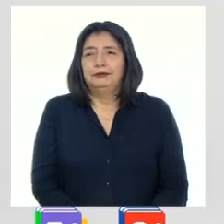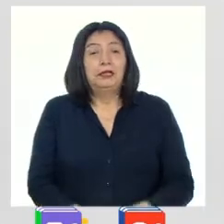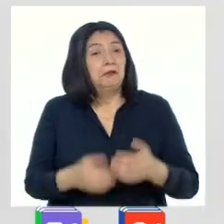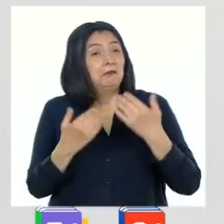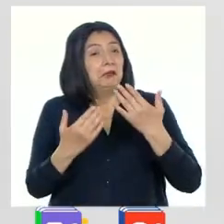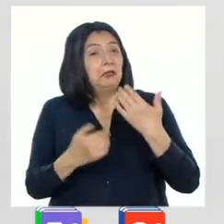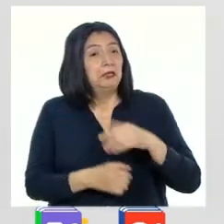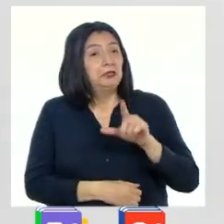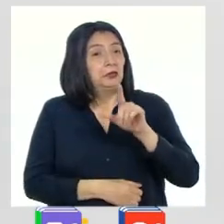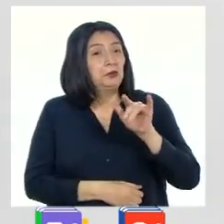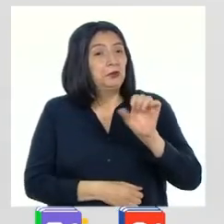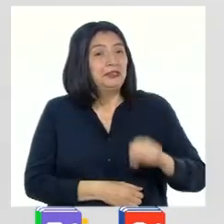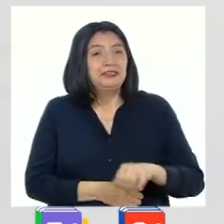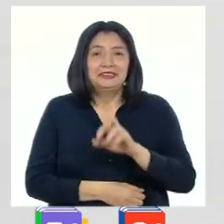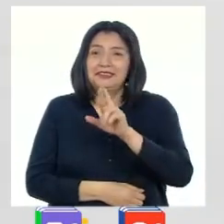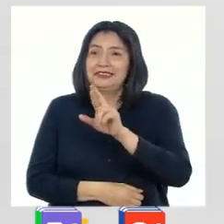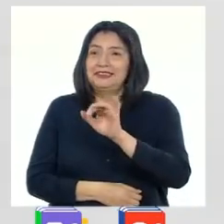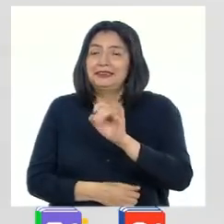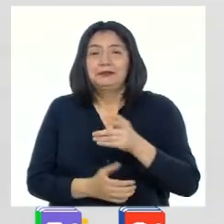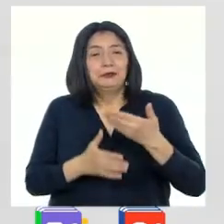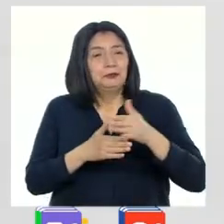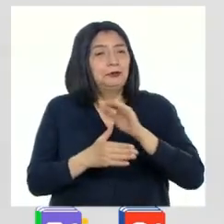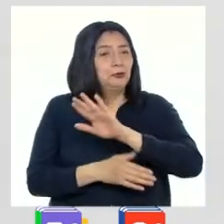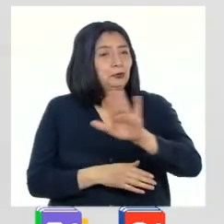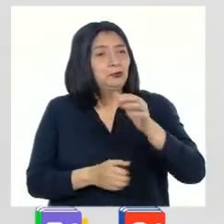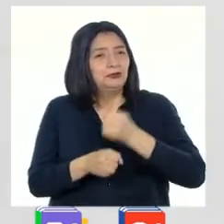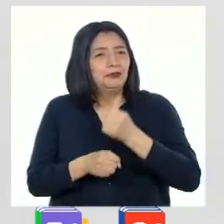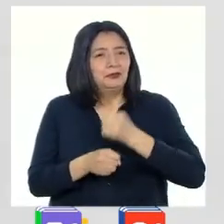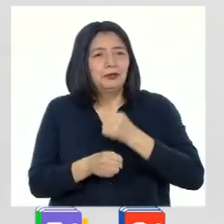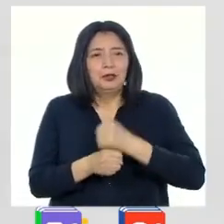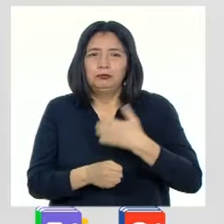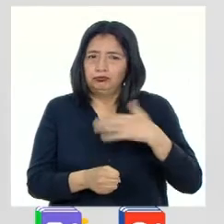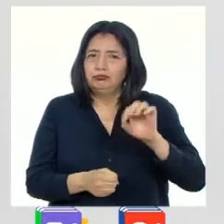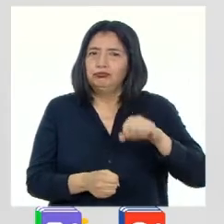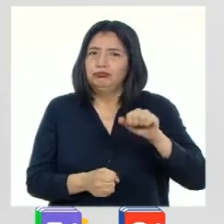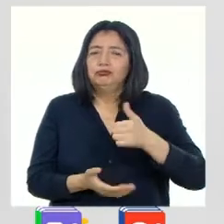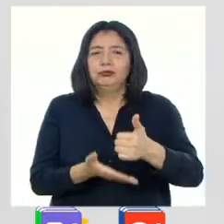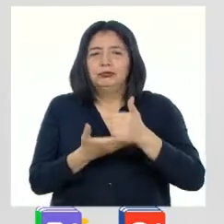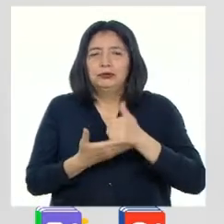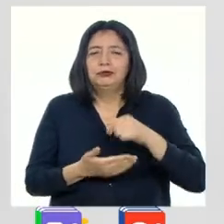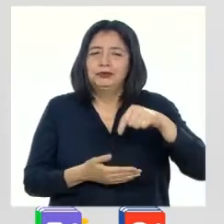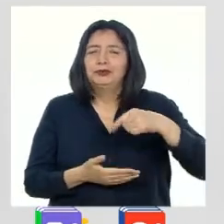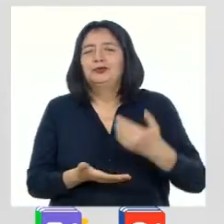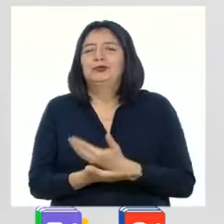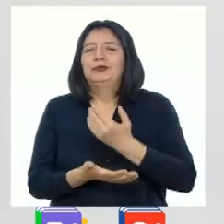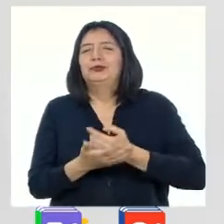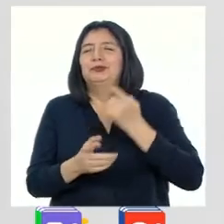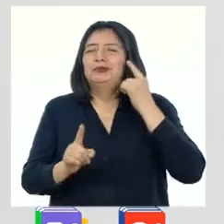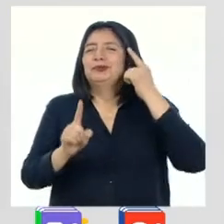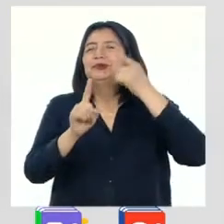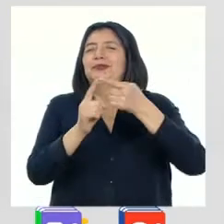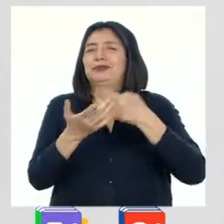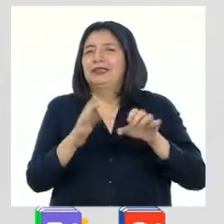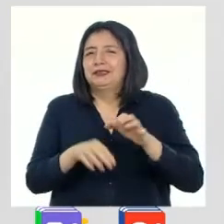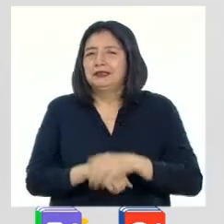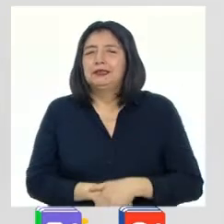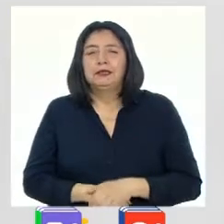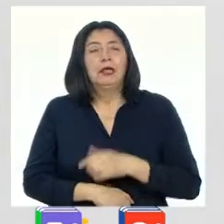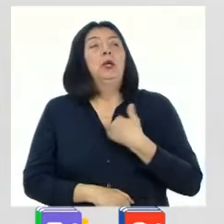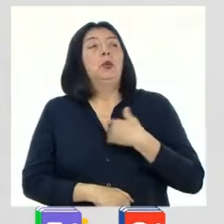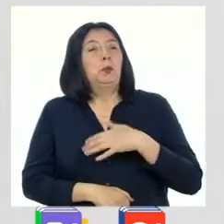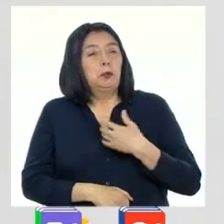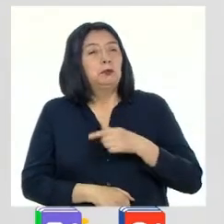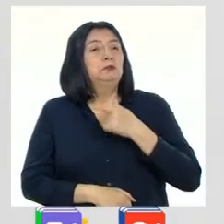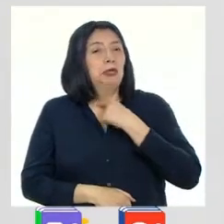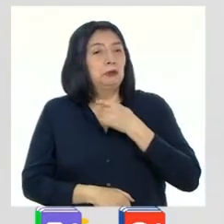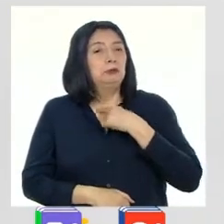Muchas gracias, Luis y Reinaldo, por compartirnos su trabajo. Nos va a ayudar mucho en este nuevo reto. ¡Wow! Me ha